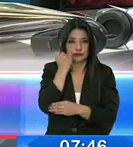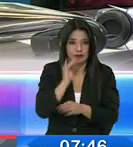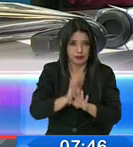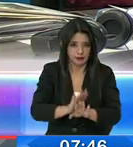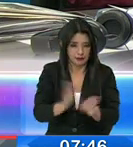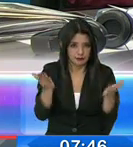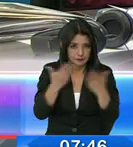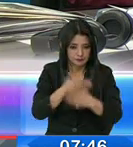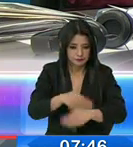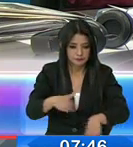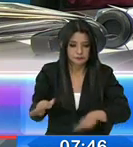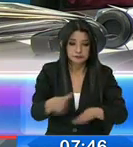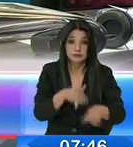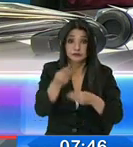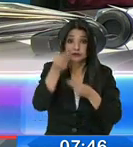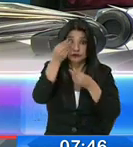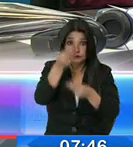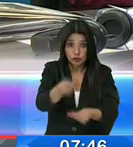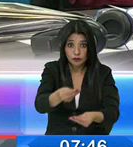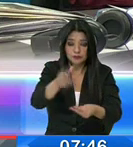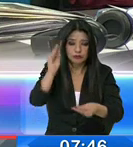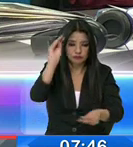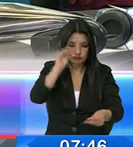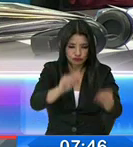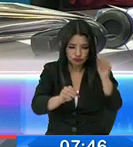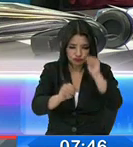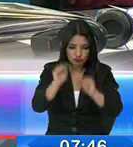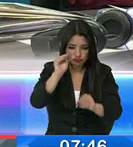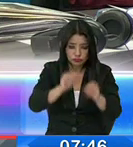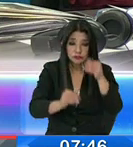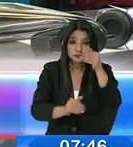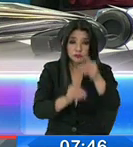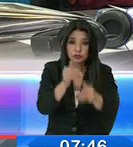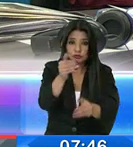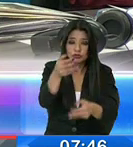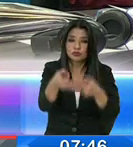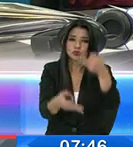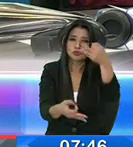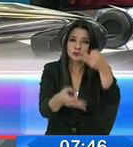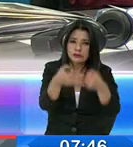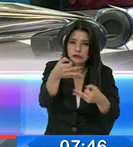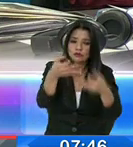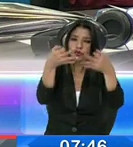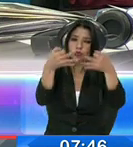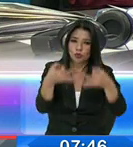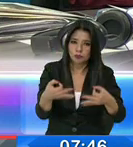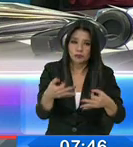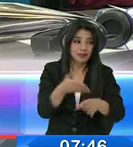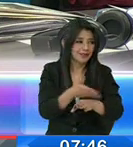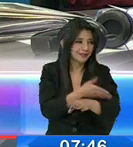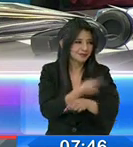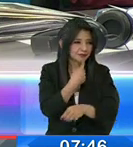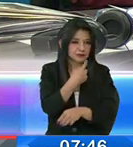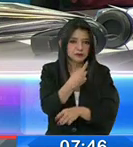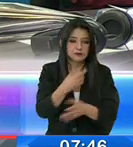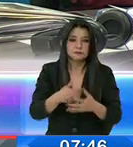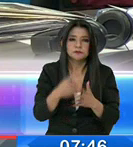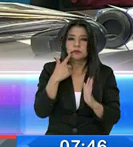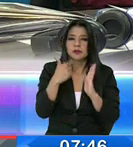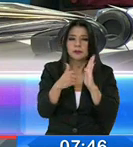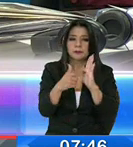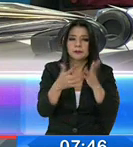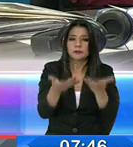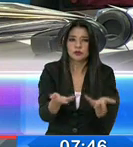base de esa información armar un proceso judicial en donde se cumpla lo que decíamos antes la